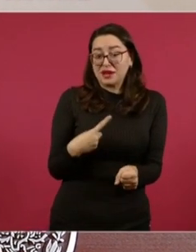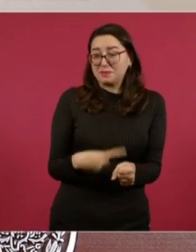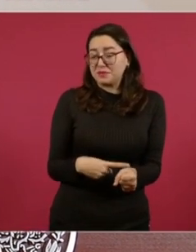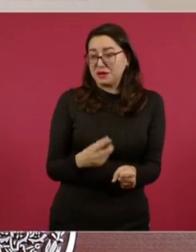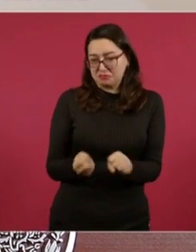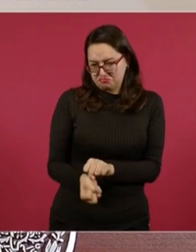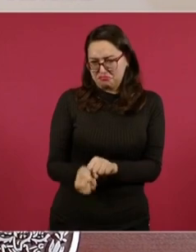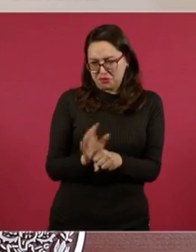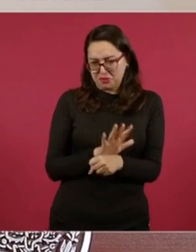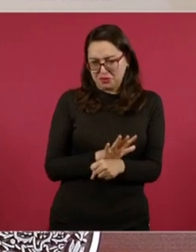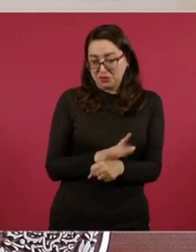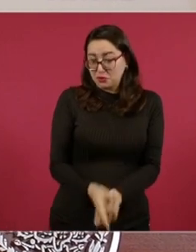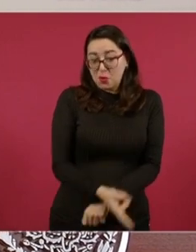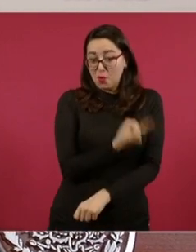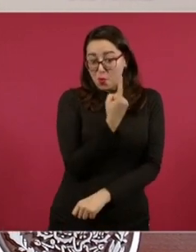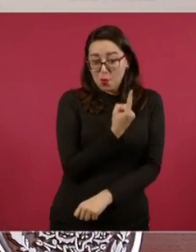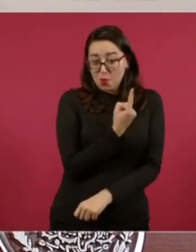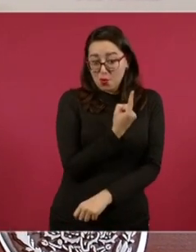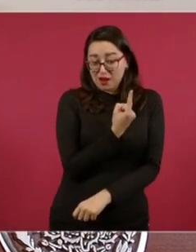que